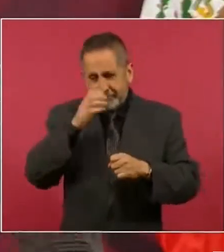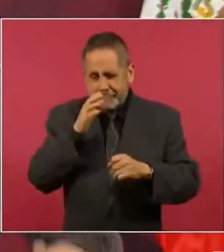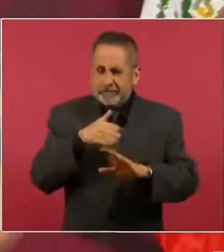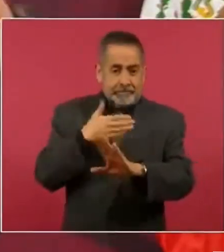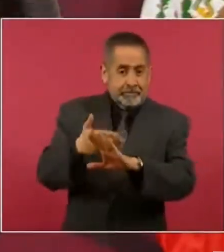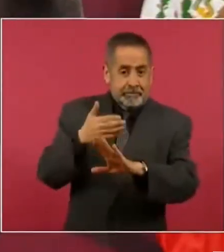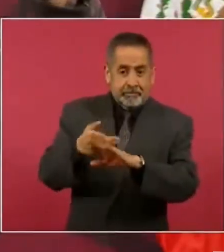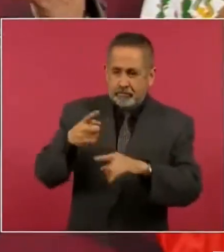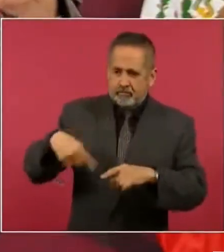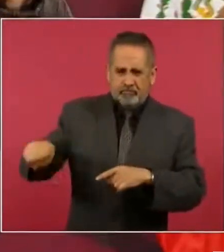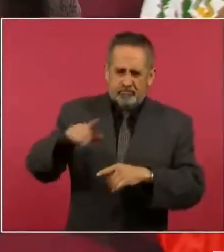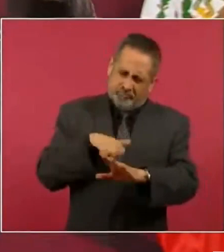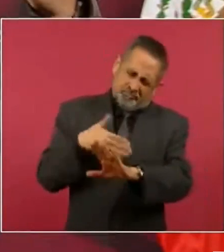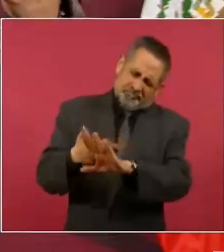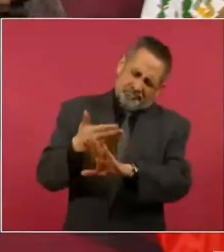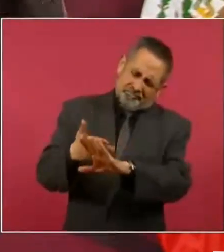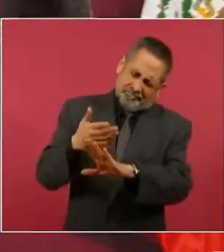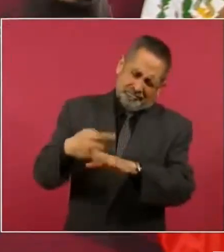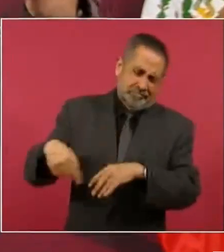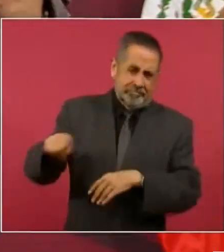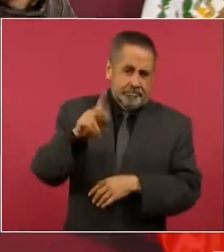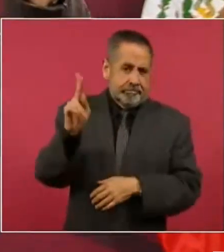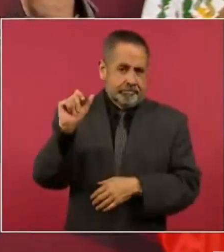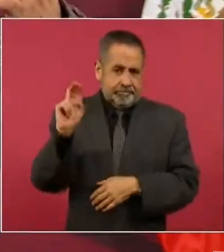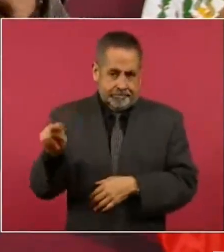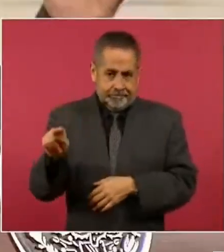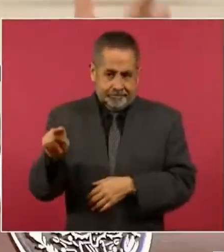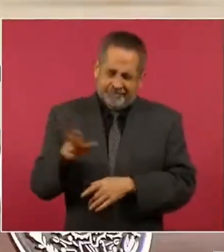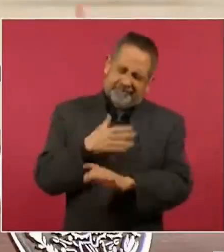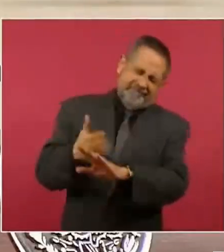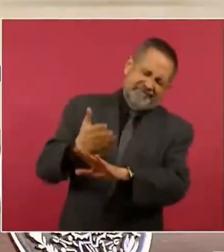en contra de los Moreira, del PAN,